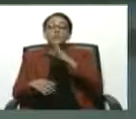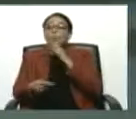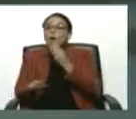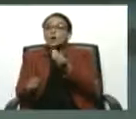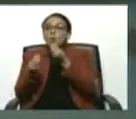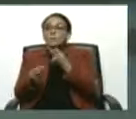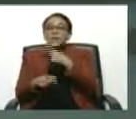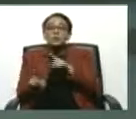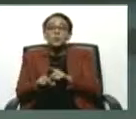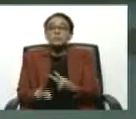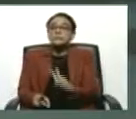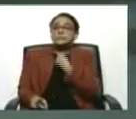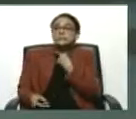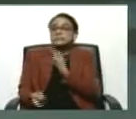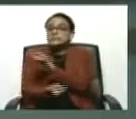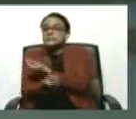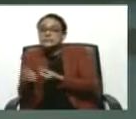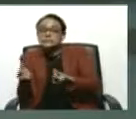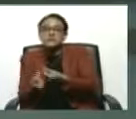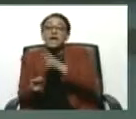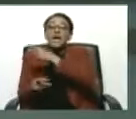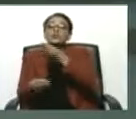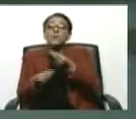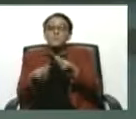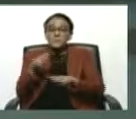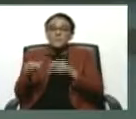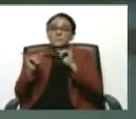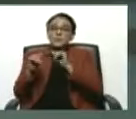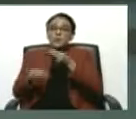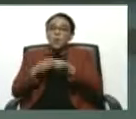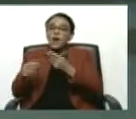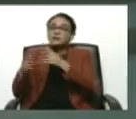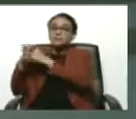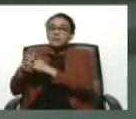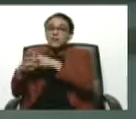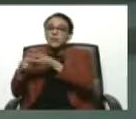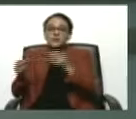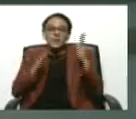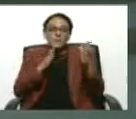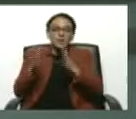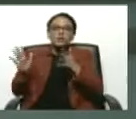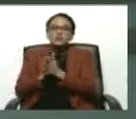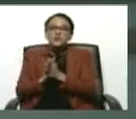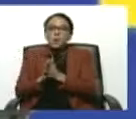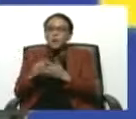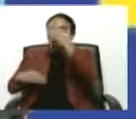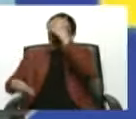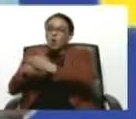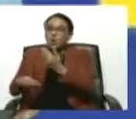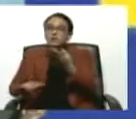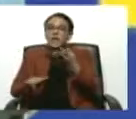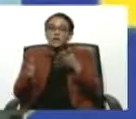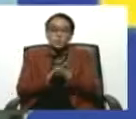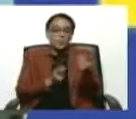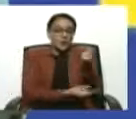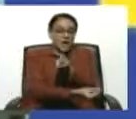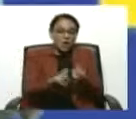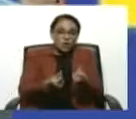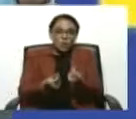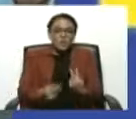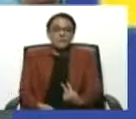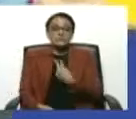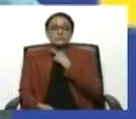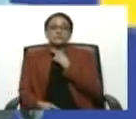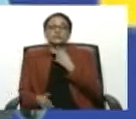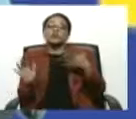concertada. Asfixiar los ingresos en divisas de Venezuela, asfixiar y destruir el aparato productivo